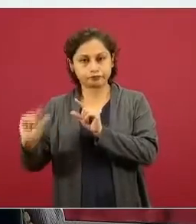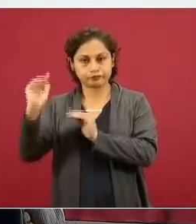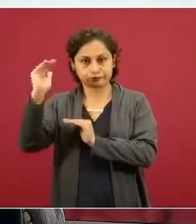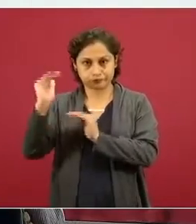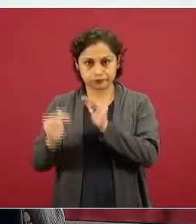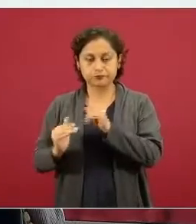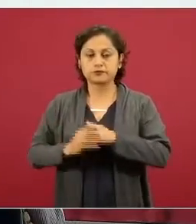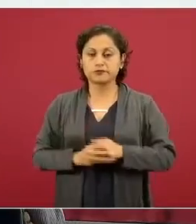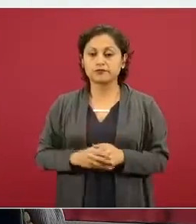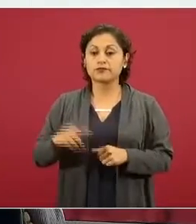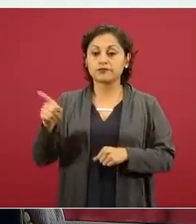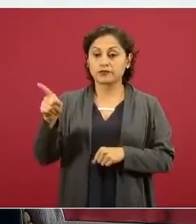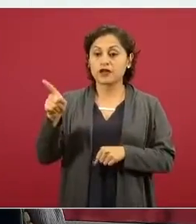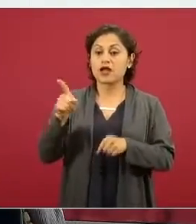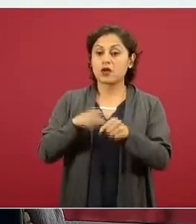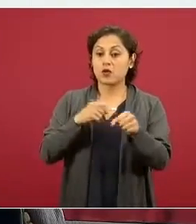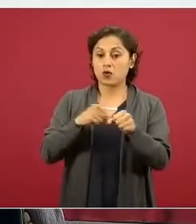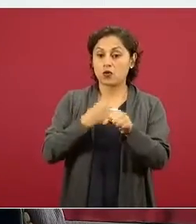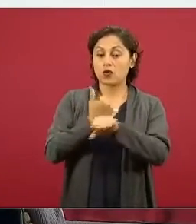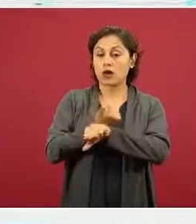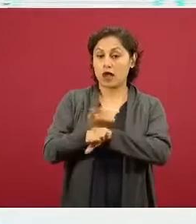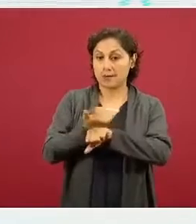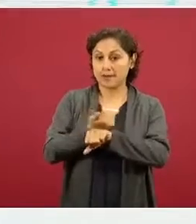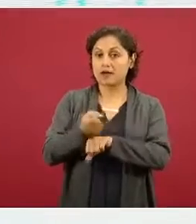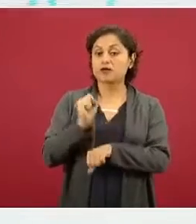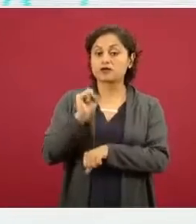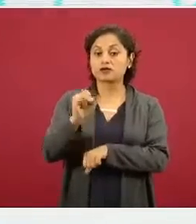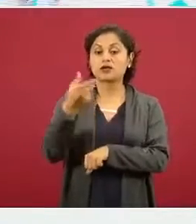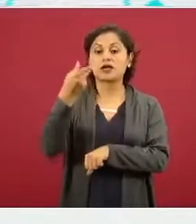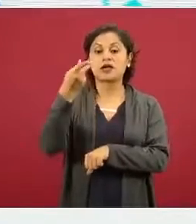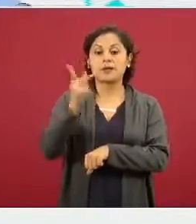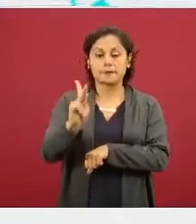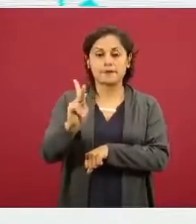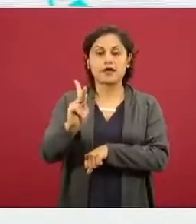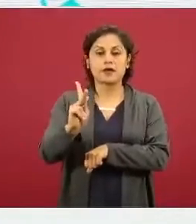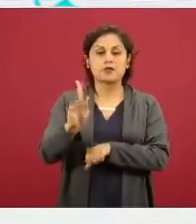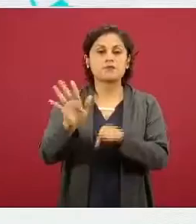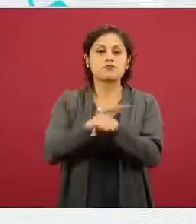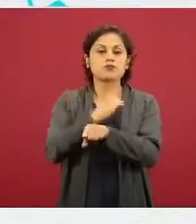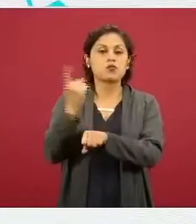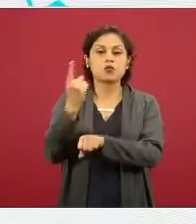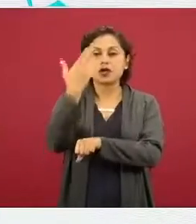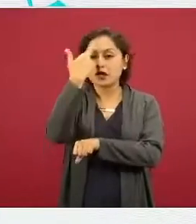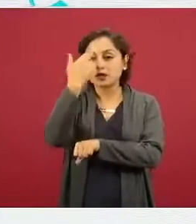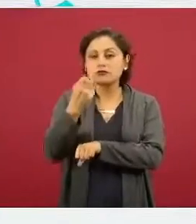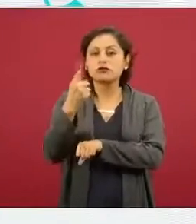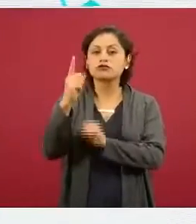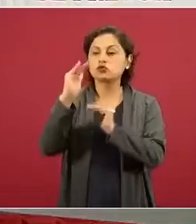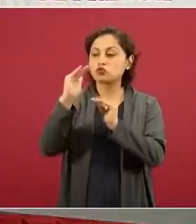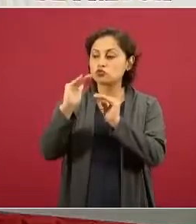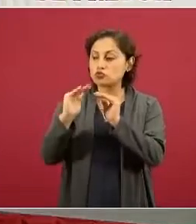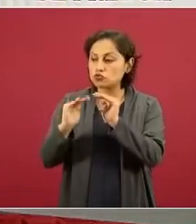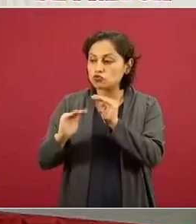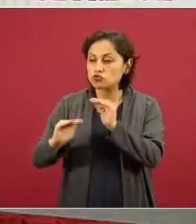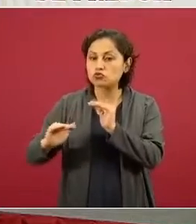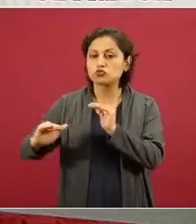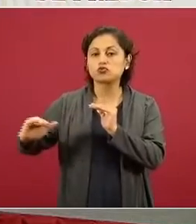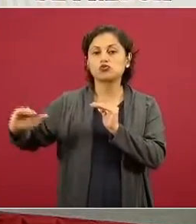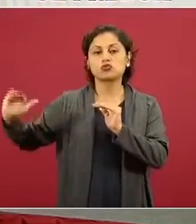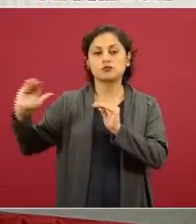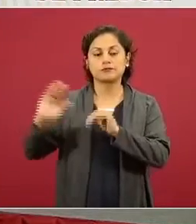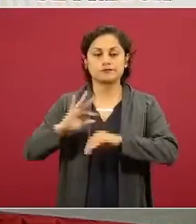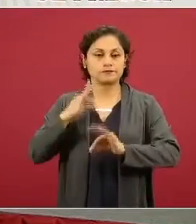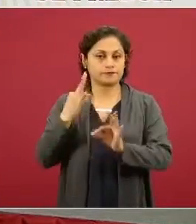está en riesgo amarillo, pero claramente son de las entidades que están llegando, digamos, al valle de su curva